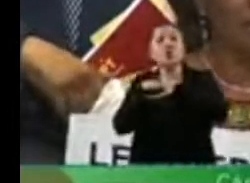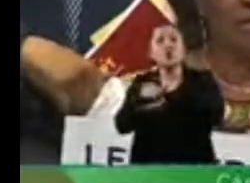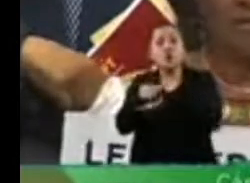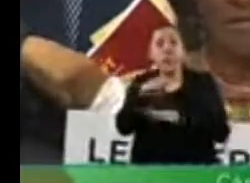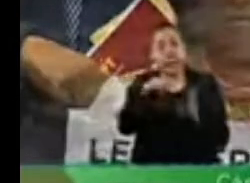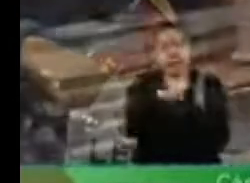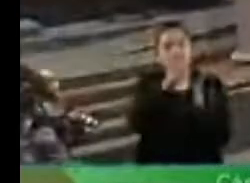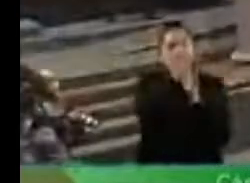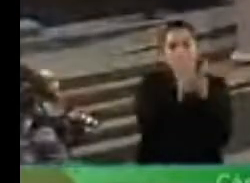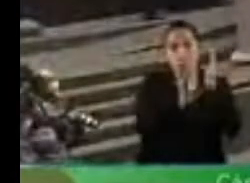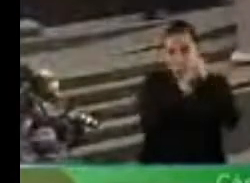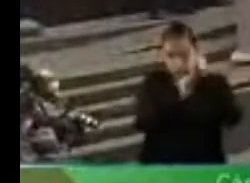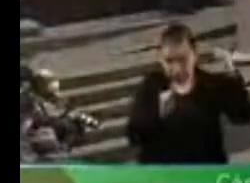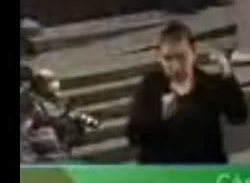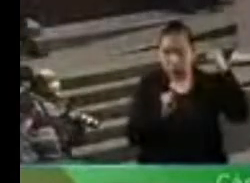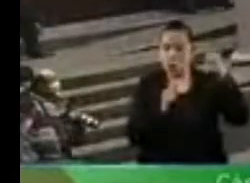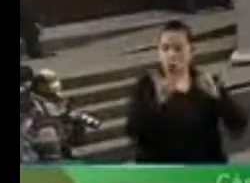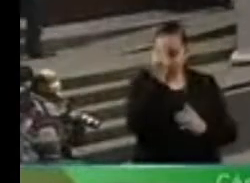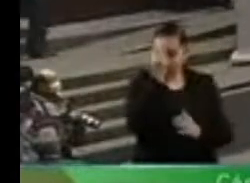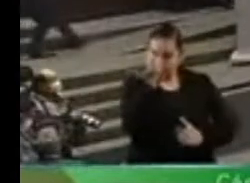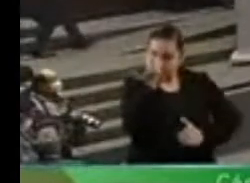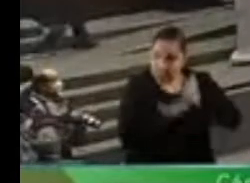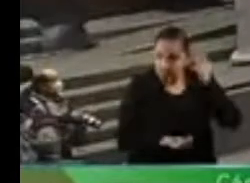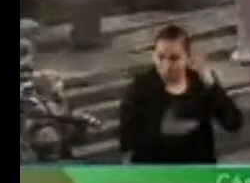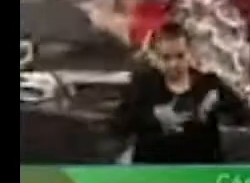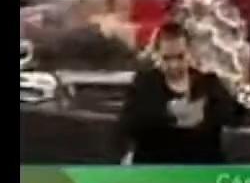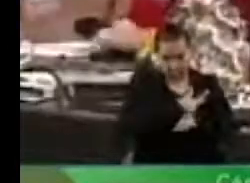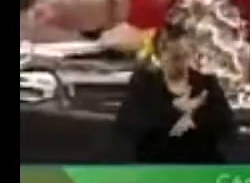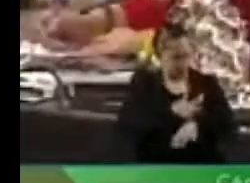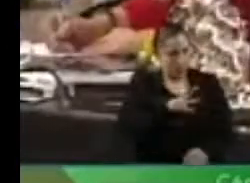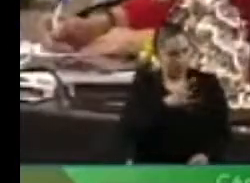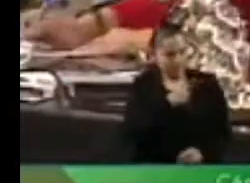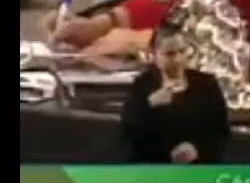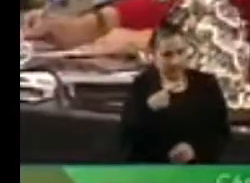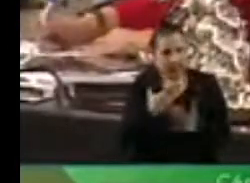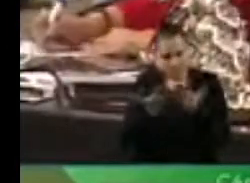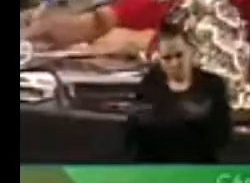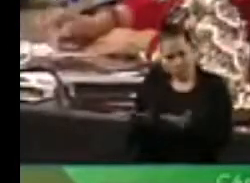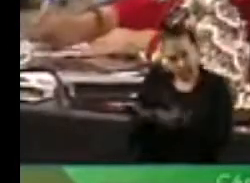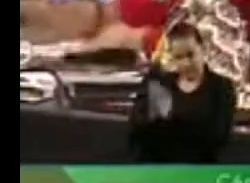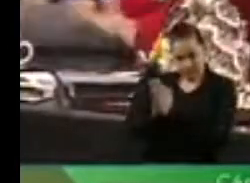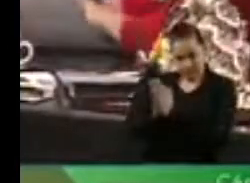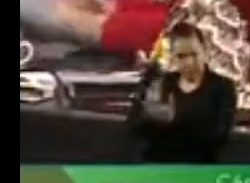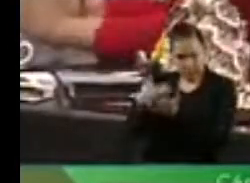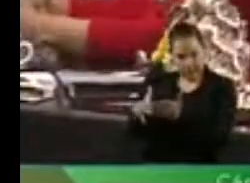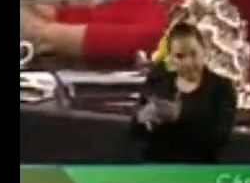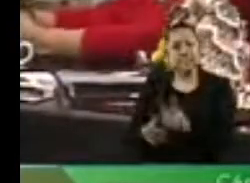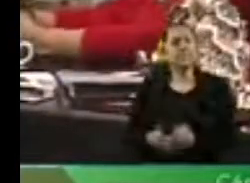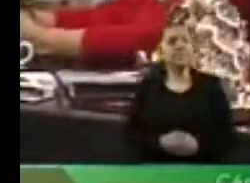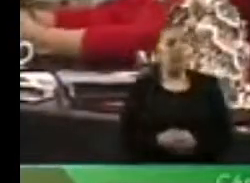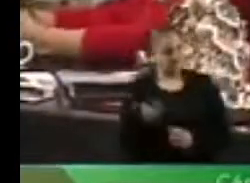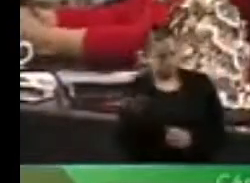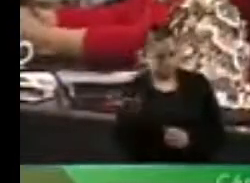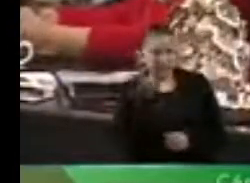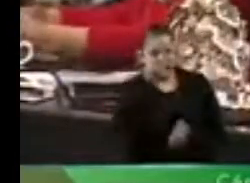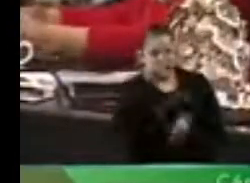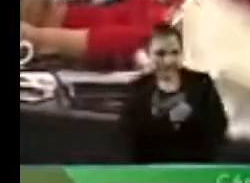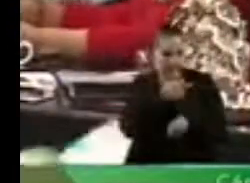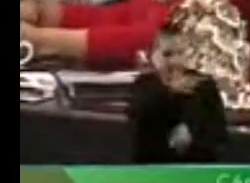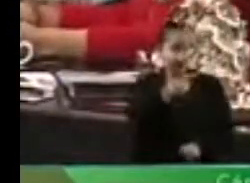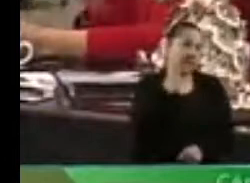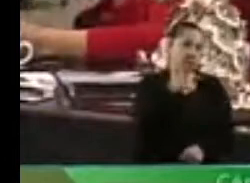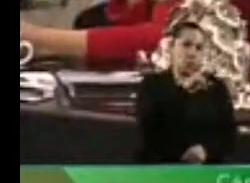Constitución. Se concede la moción, procede a la Secretaría a dar lectura al artículo solicitado por el diputado Noroña.